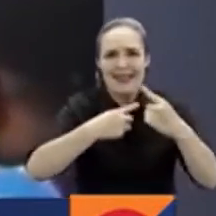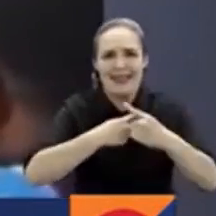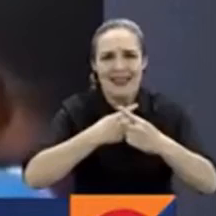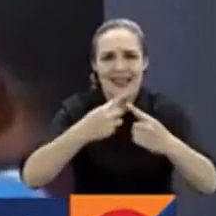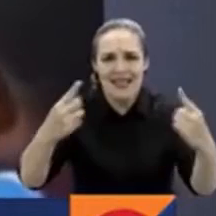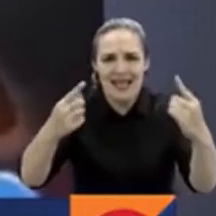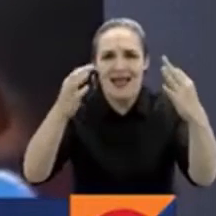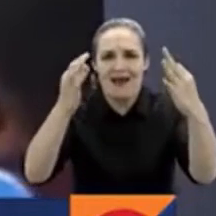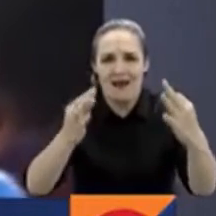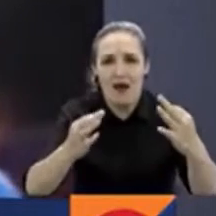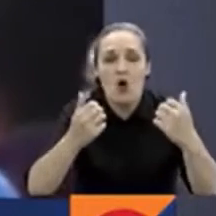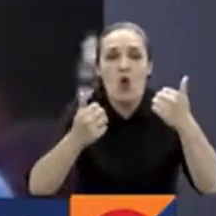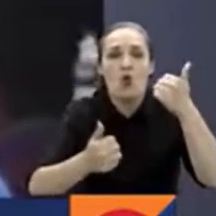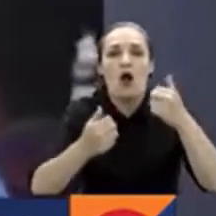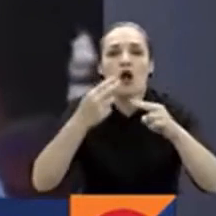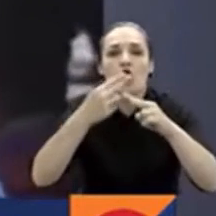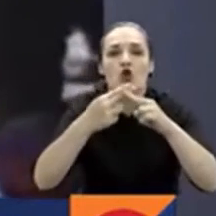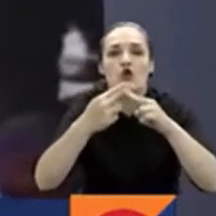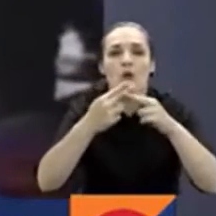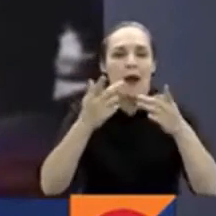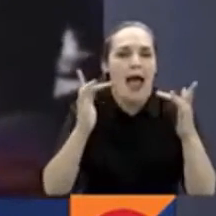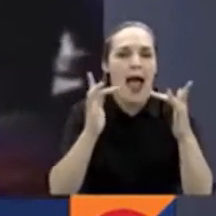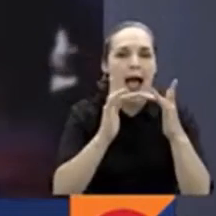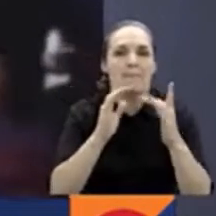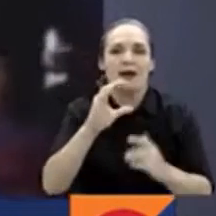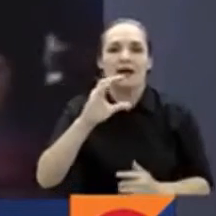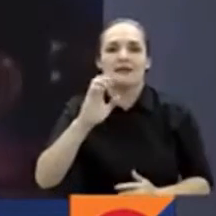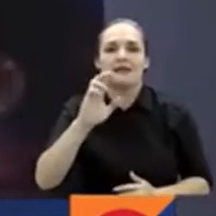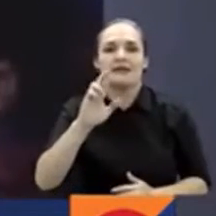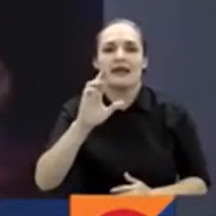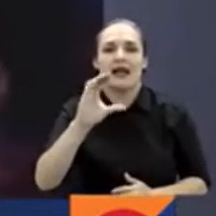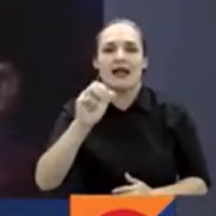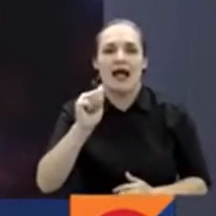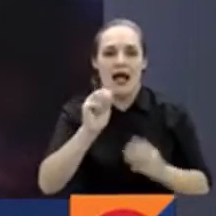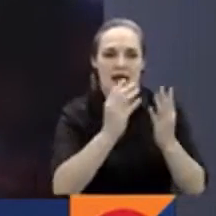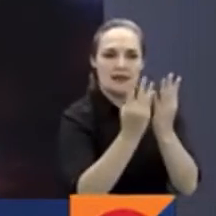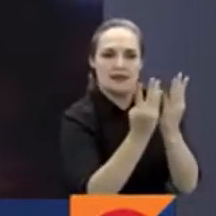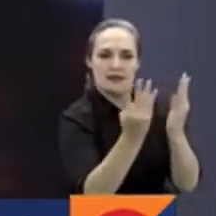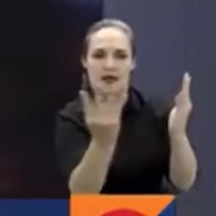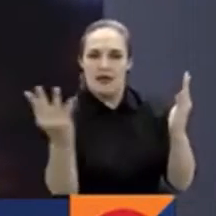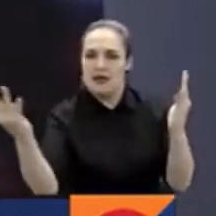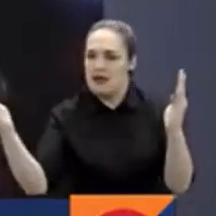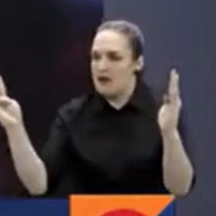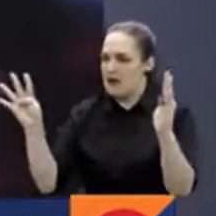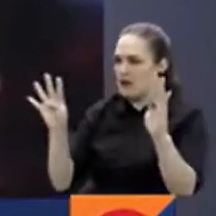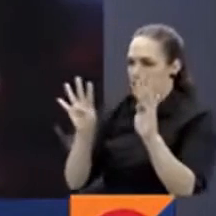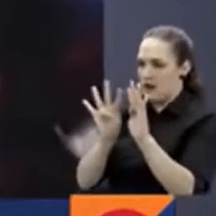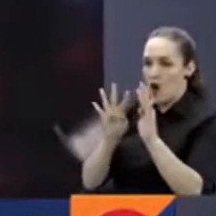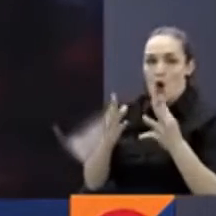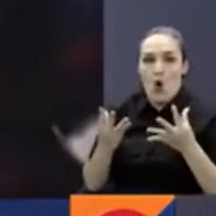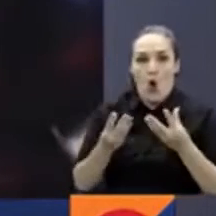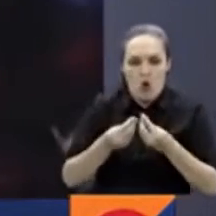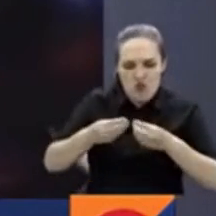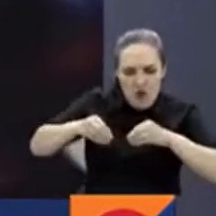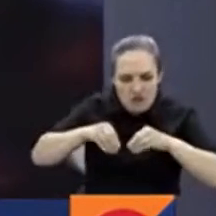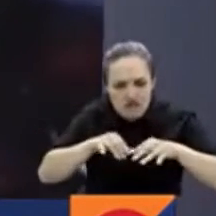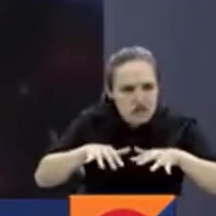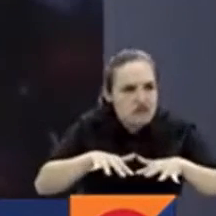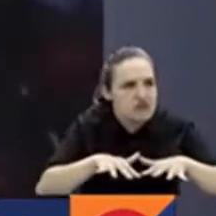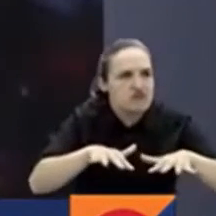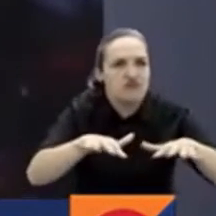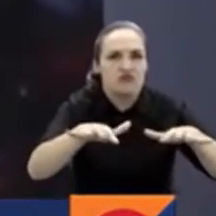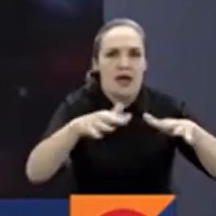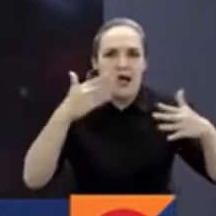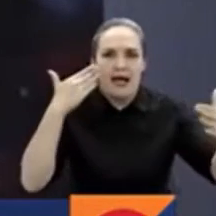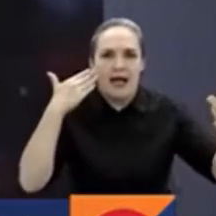opinión pública que aquí hubo efectivamente, como ocurre en muchas partes del país, una movilización social de campesinos.